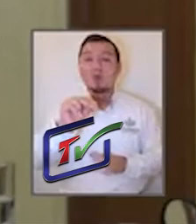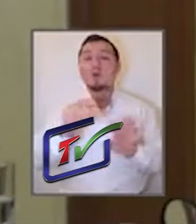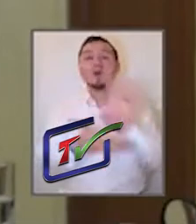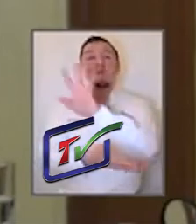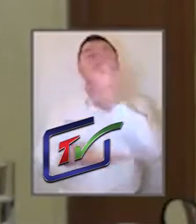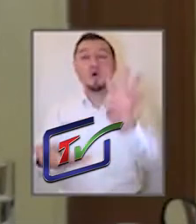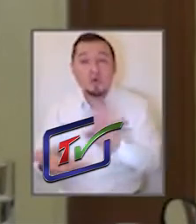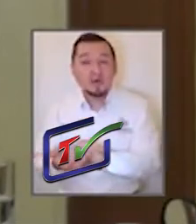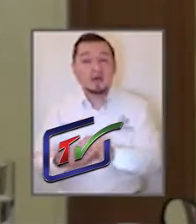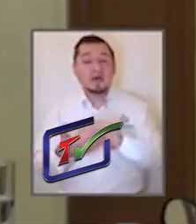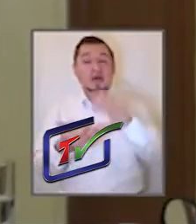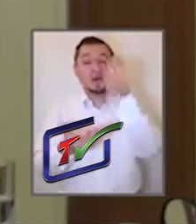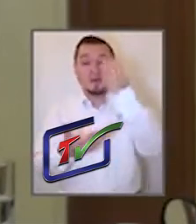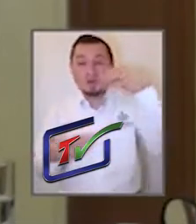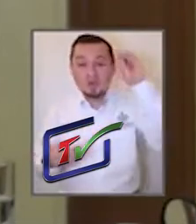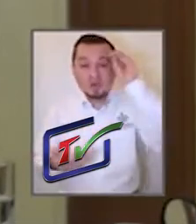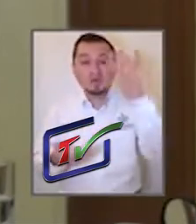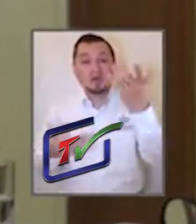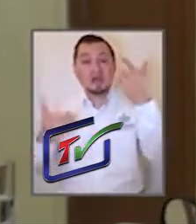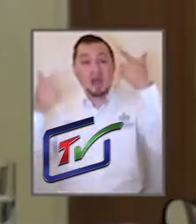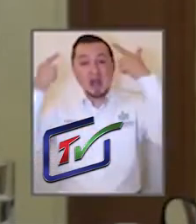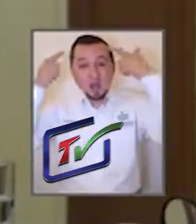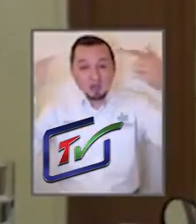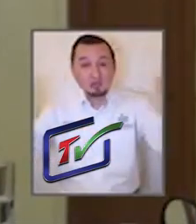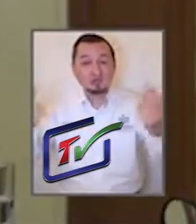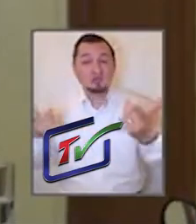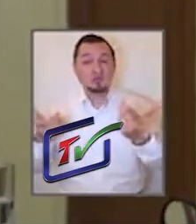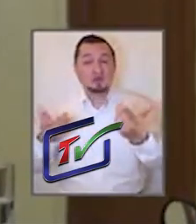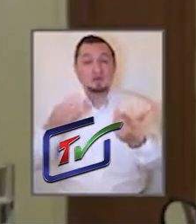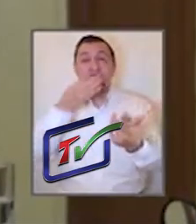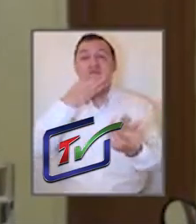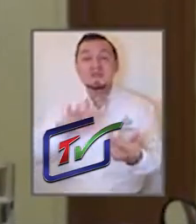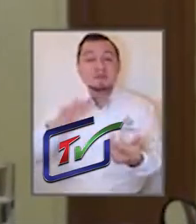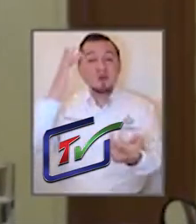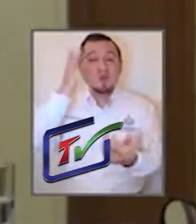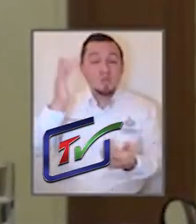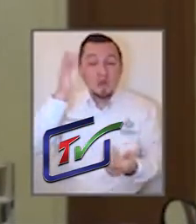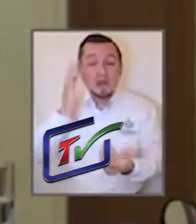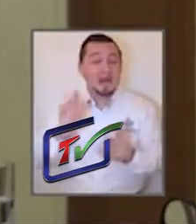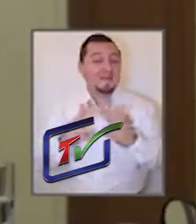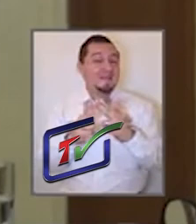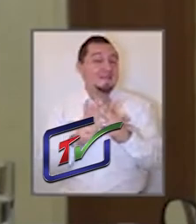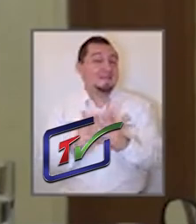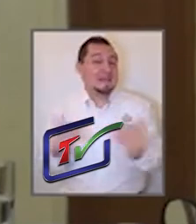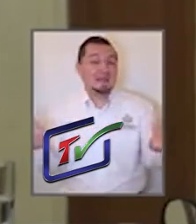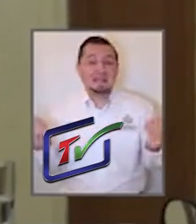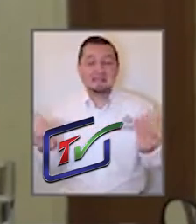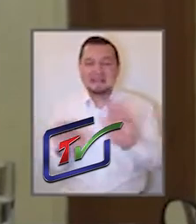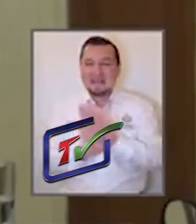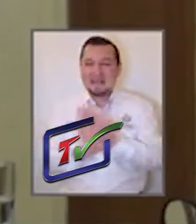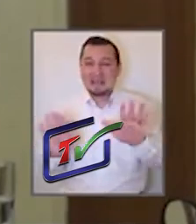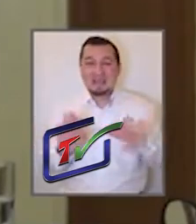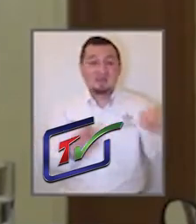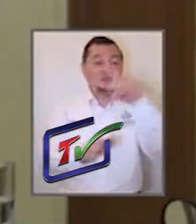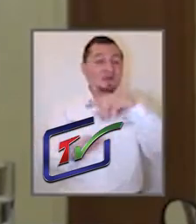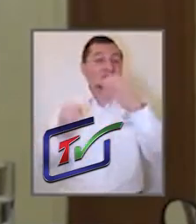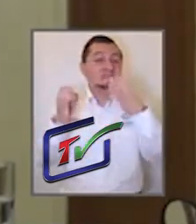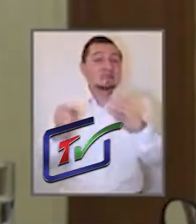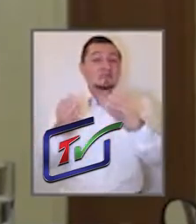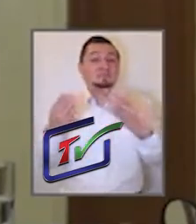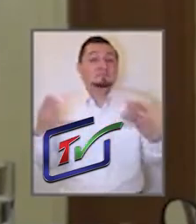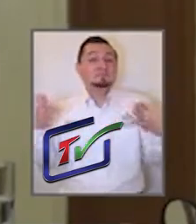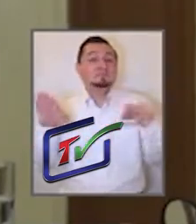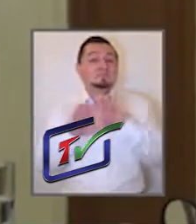podrá haber bodas, bautizos, graduaciones, fiestas de cumpleaños, etcétera. Los salones de